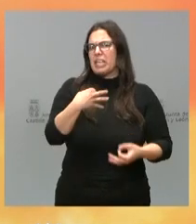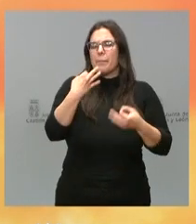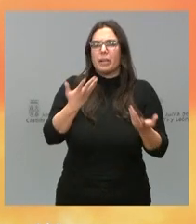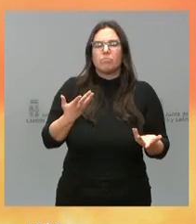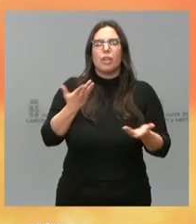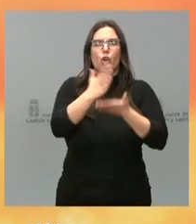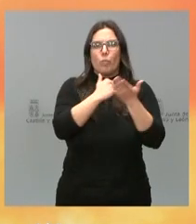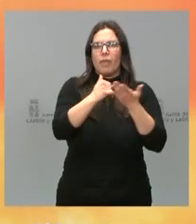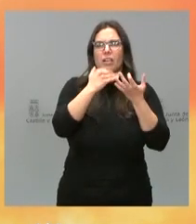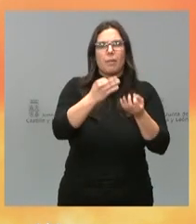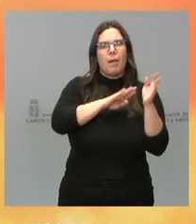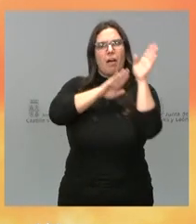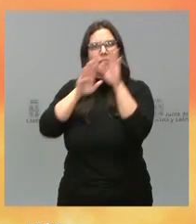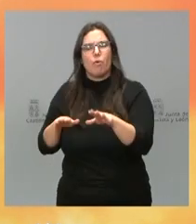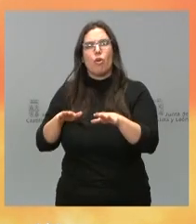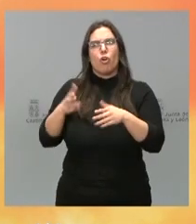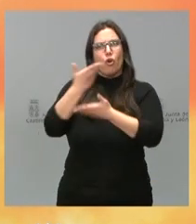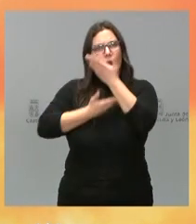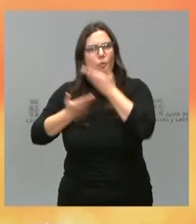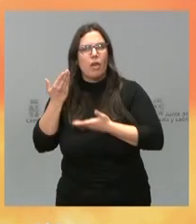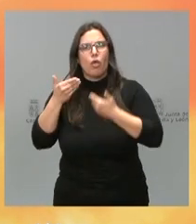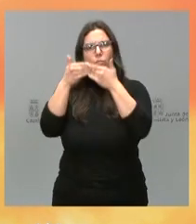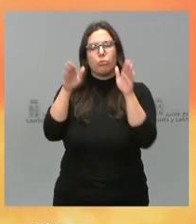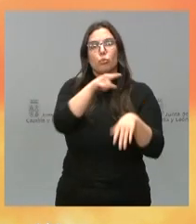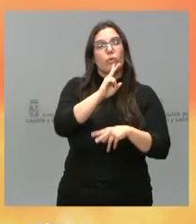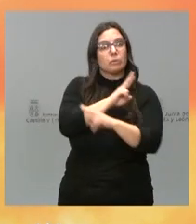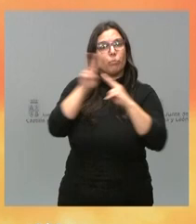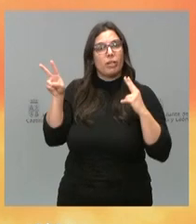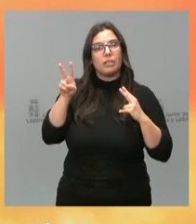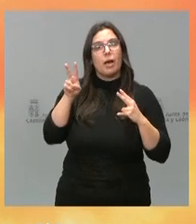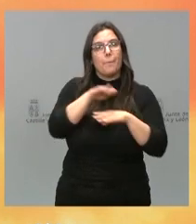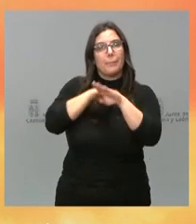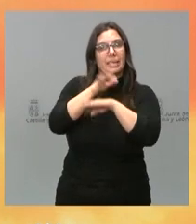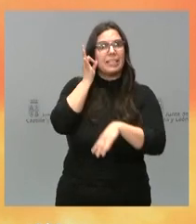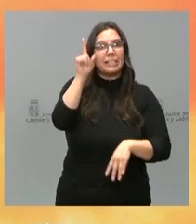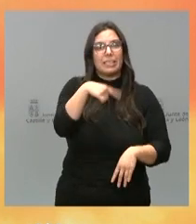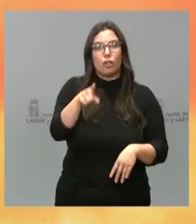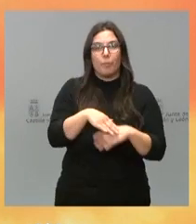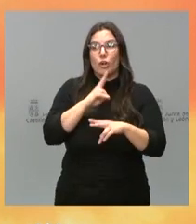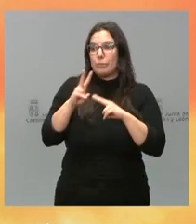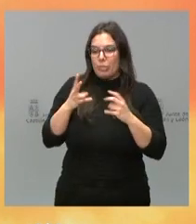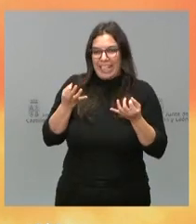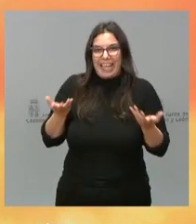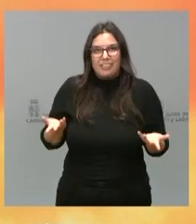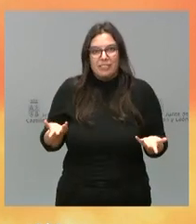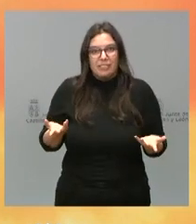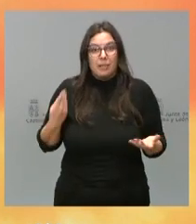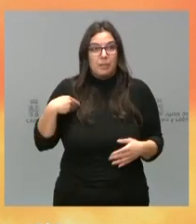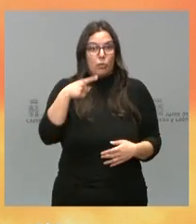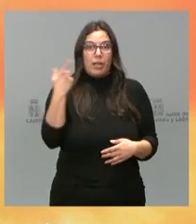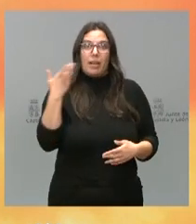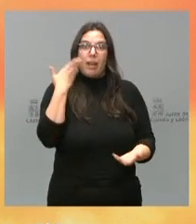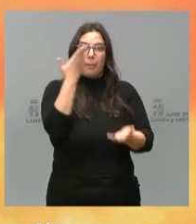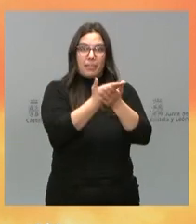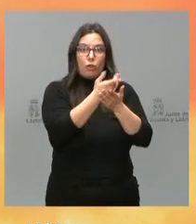Leal y colaboradora va a responder sí o no a la ministra aquí pues le ha pedido